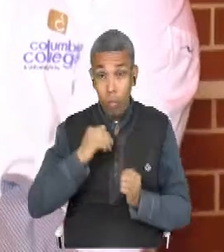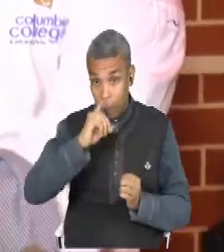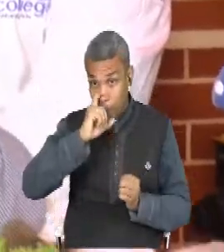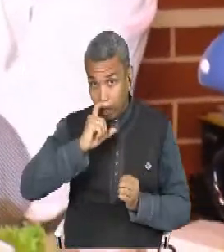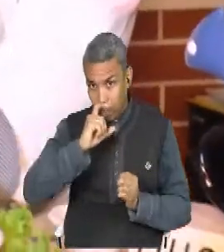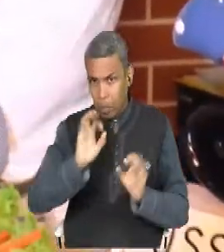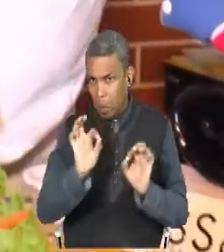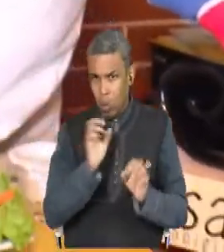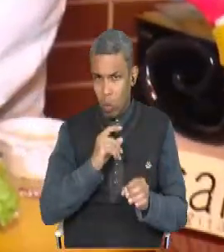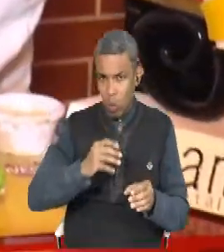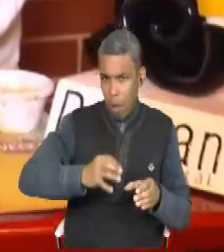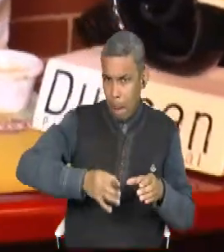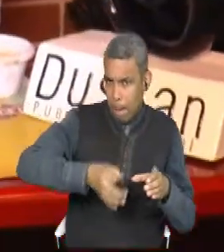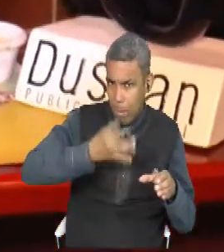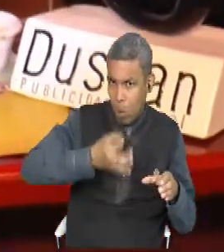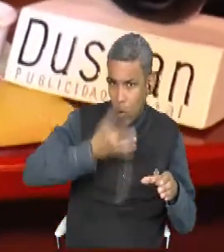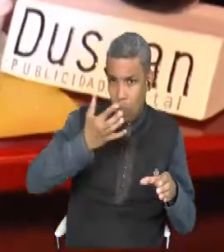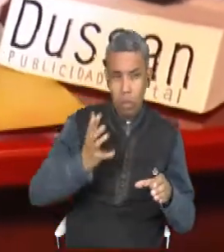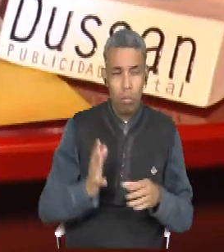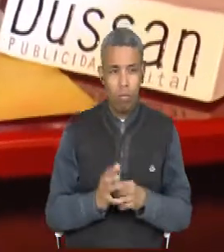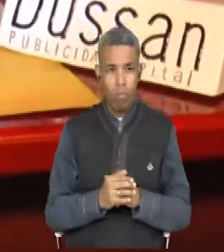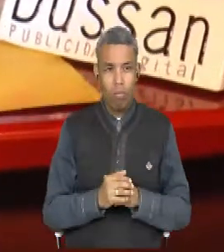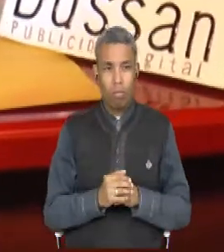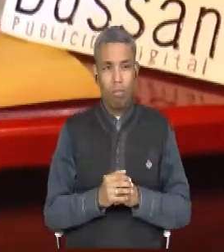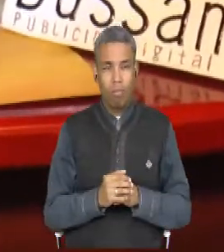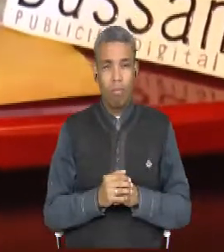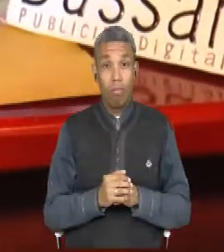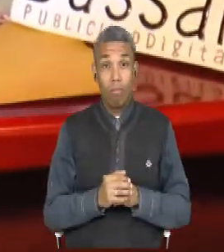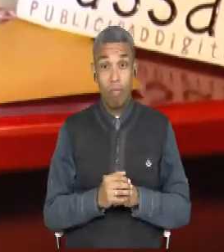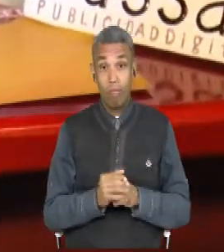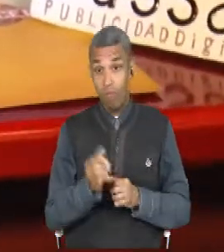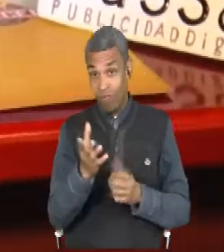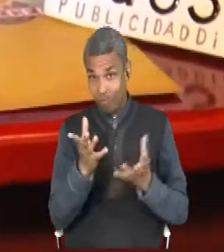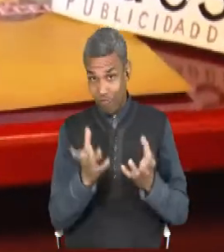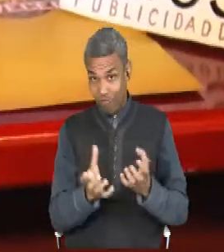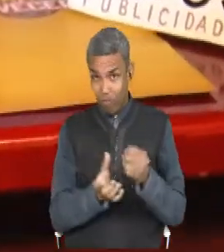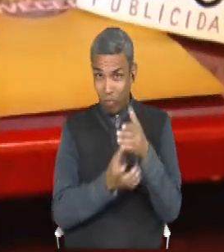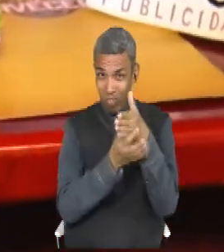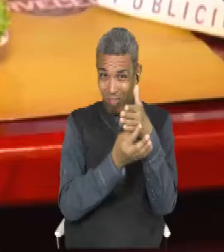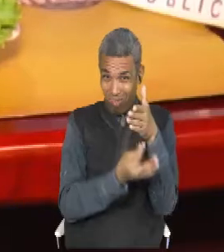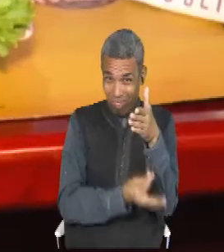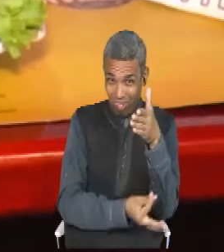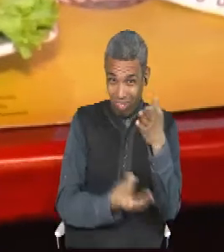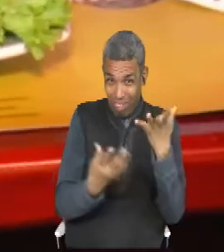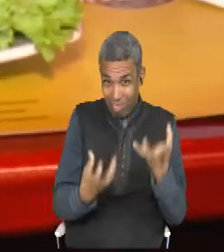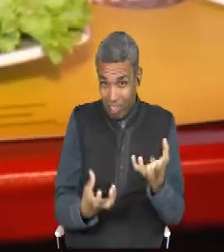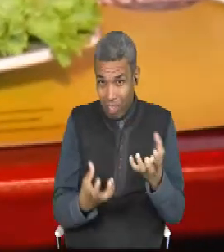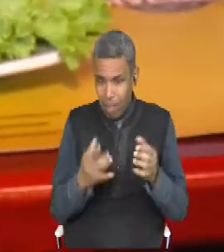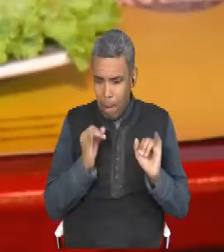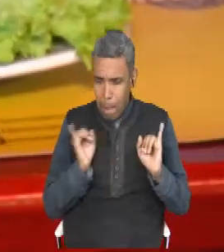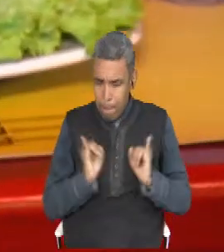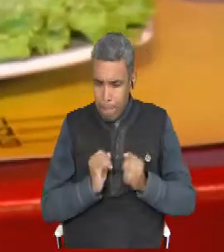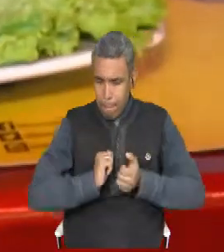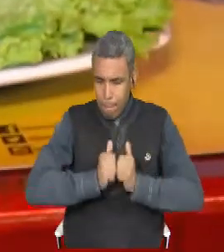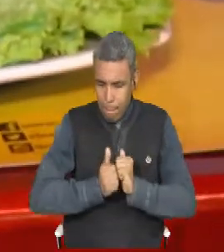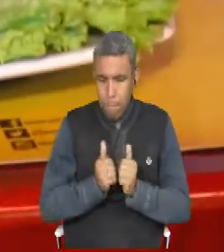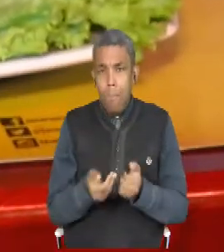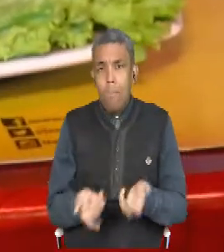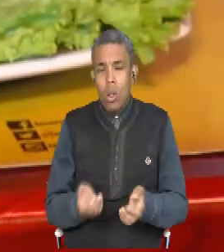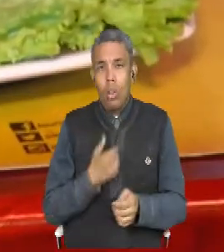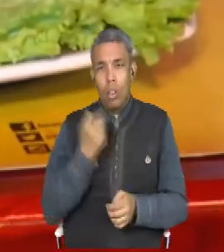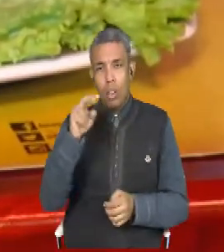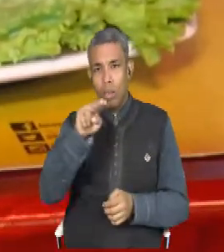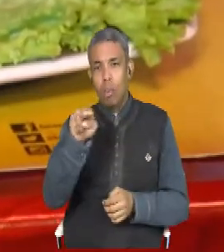una picadita o todo lo que venden aquí en la cervecería y quiere quemar esa grasita de más, lo invitamos a que vaya a la zona training de